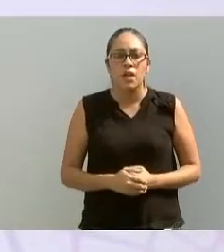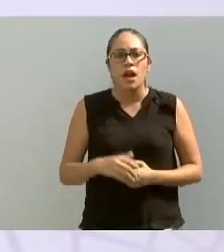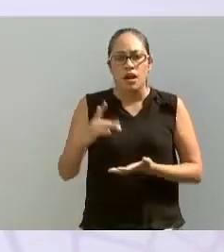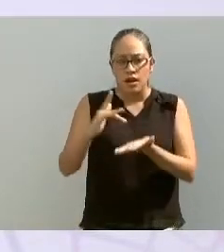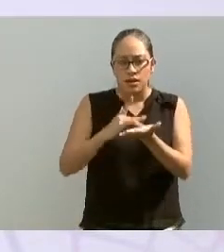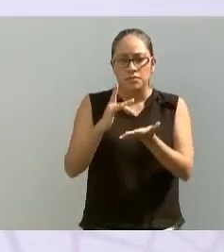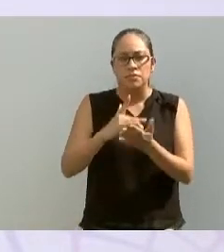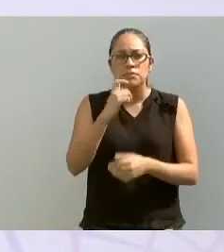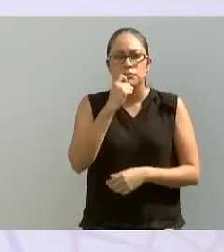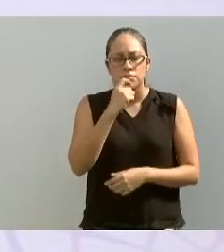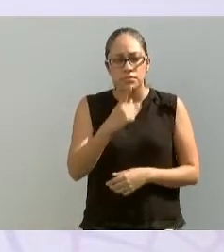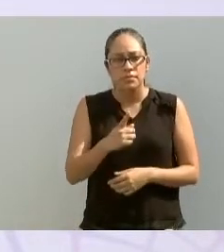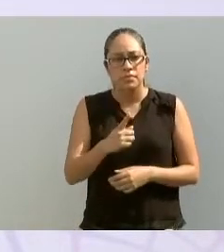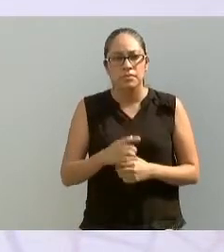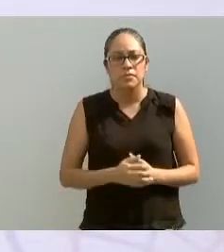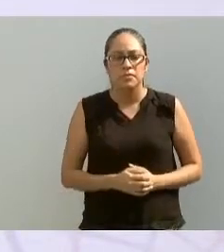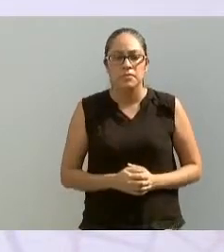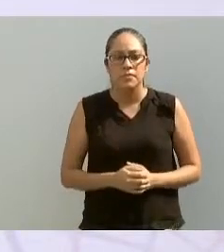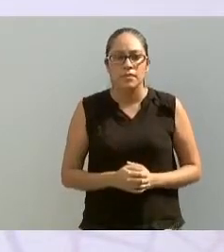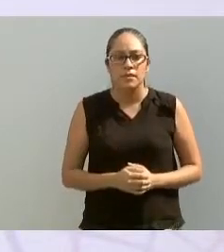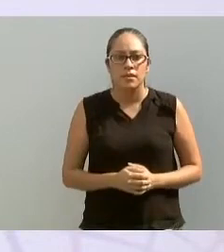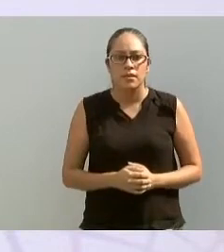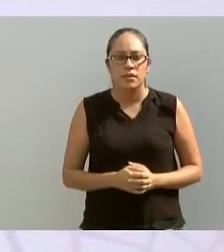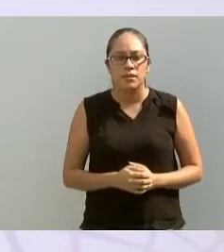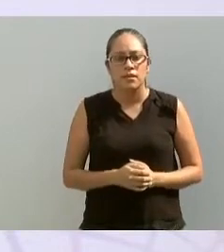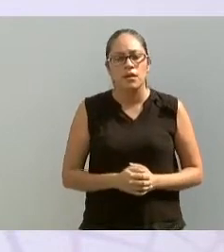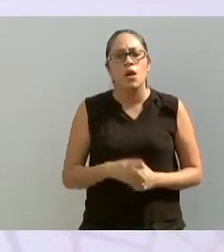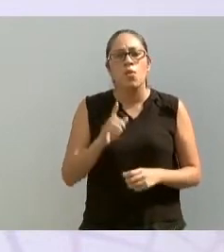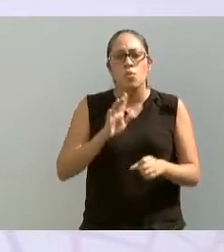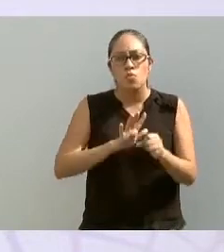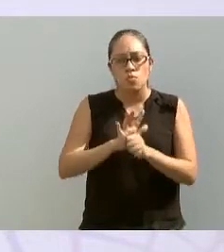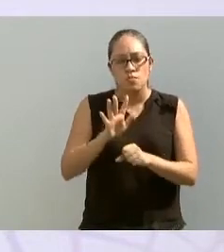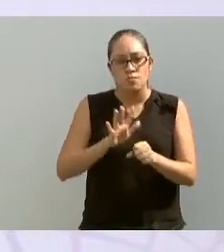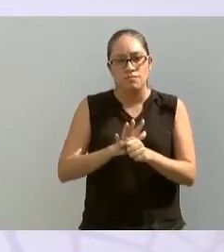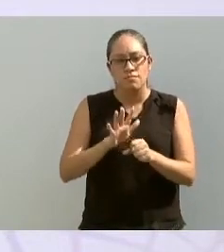apoyo también de las Fuerzas Armadas.